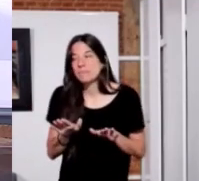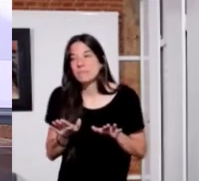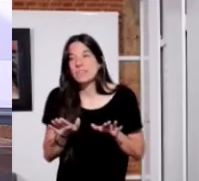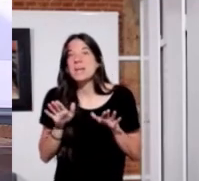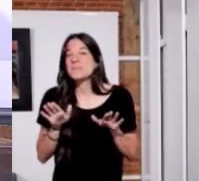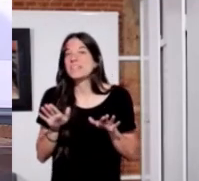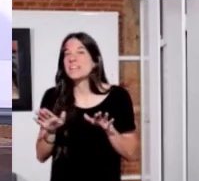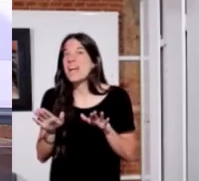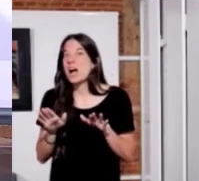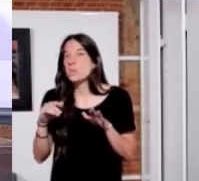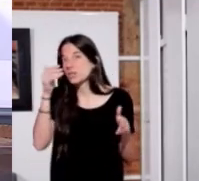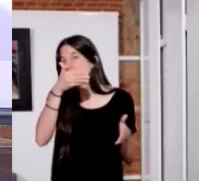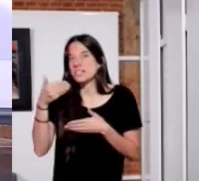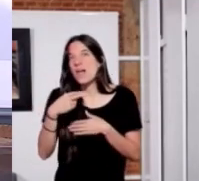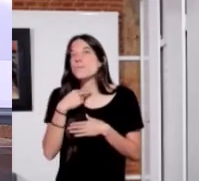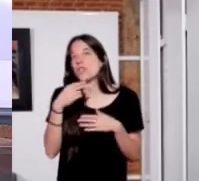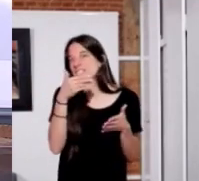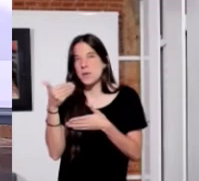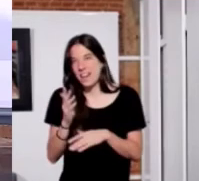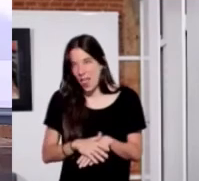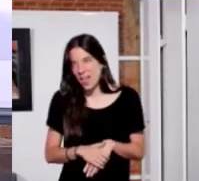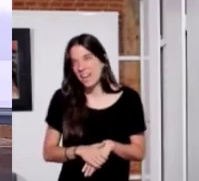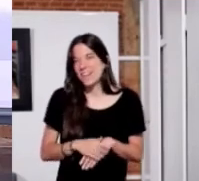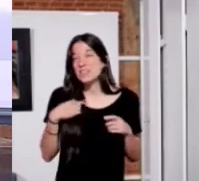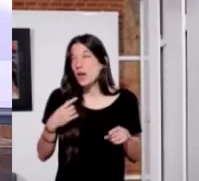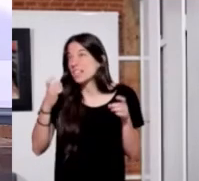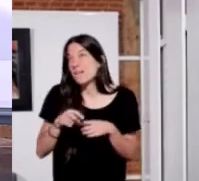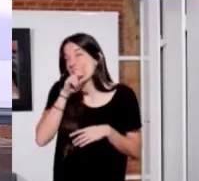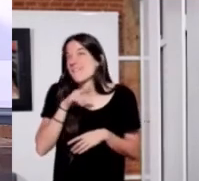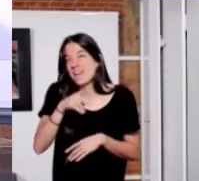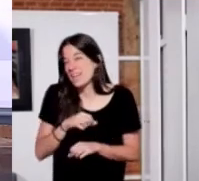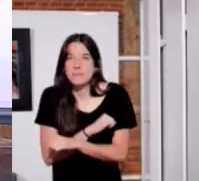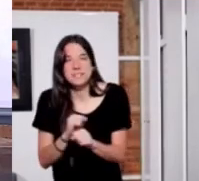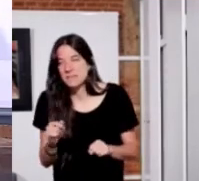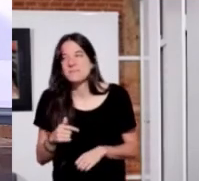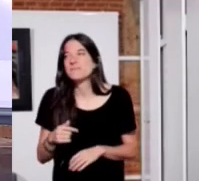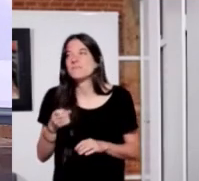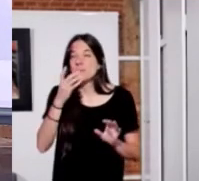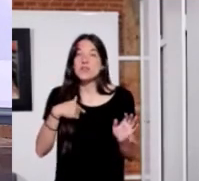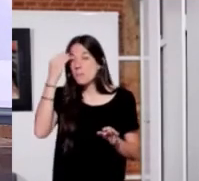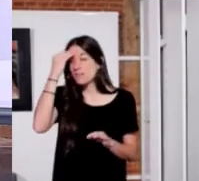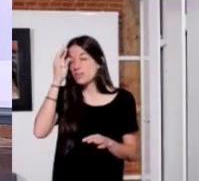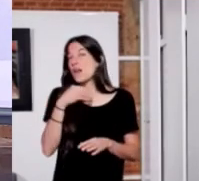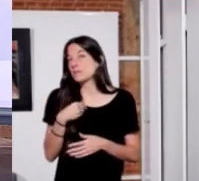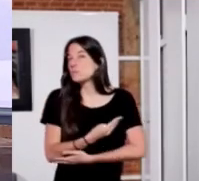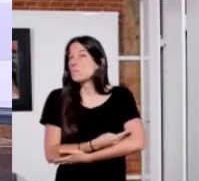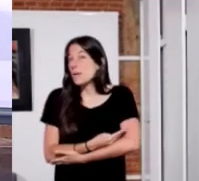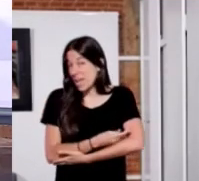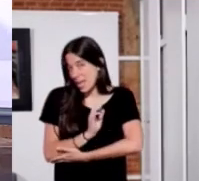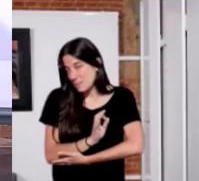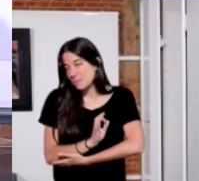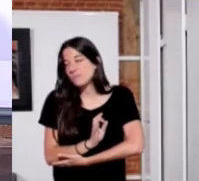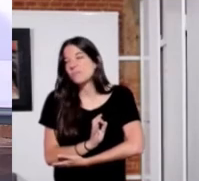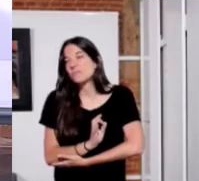de secuestrada la voz y yo intentaba entrar, pero no había manera. Bueno, yo creo que como es un bebé, Se